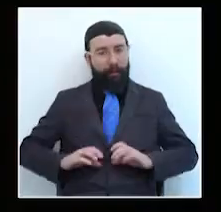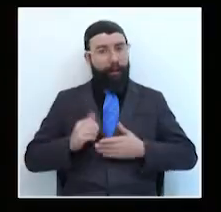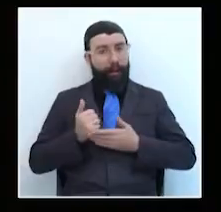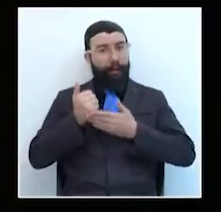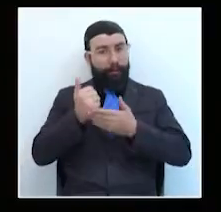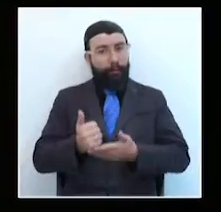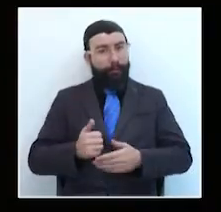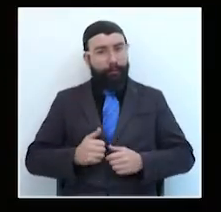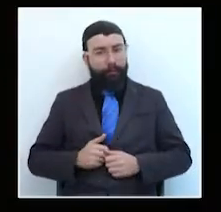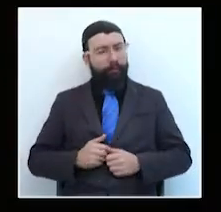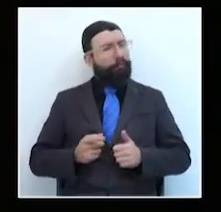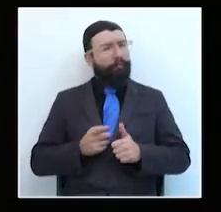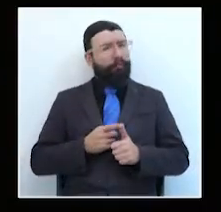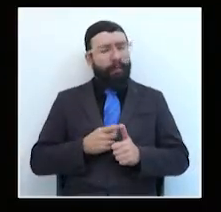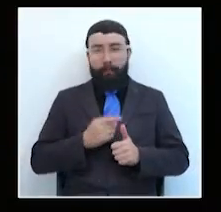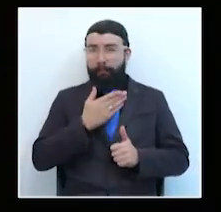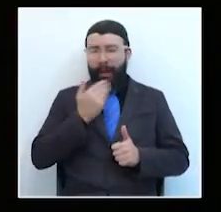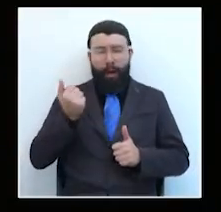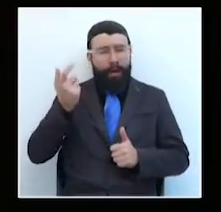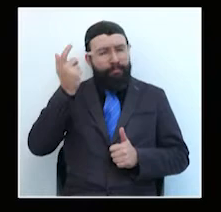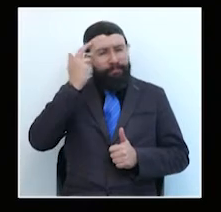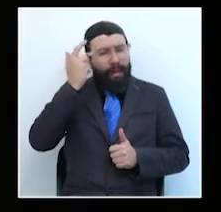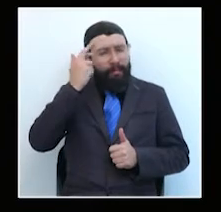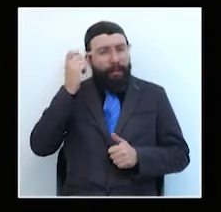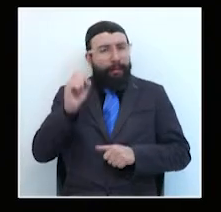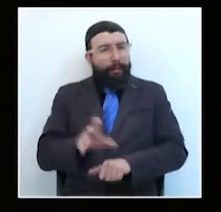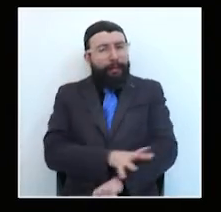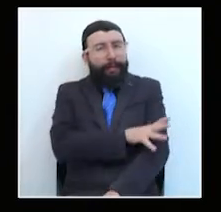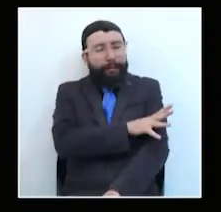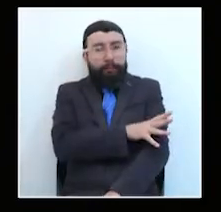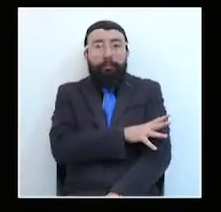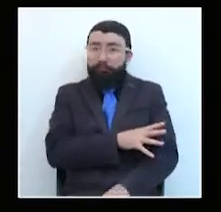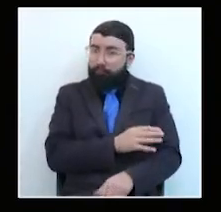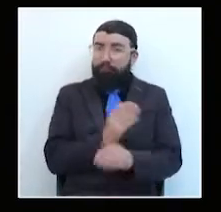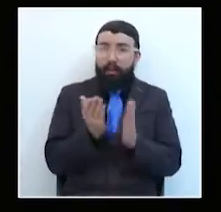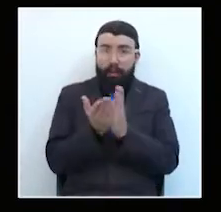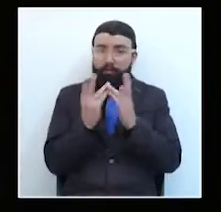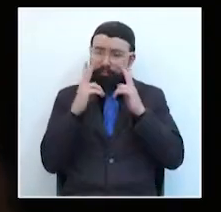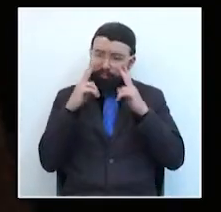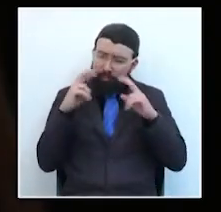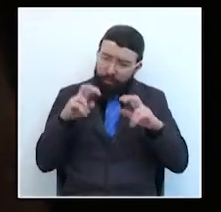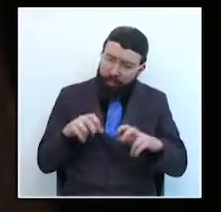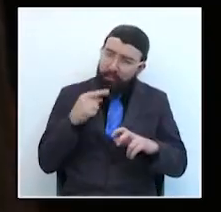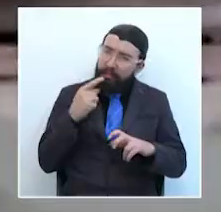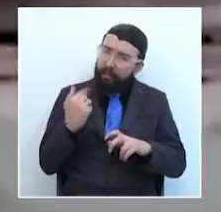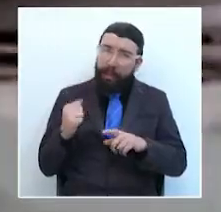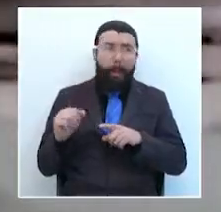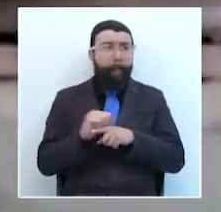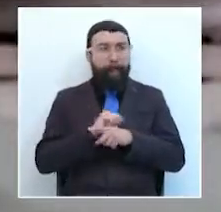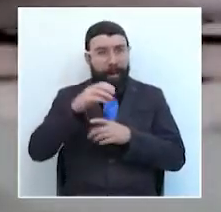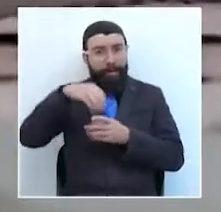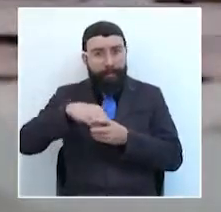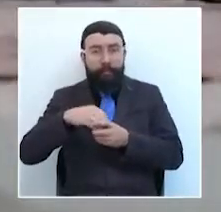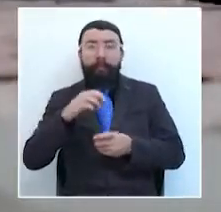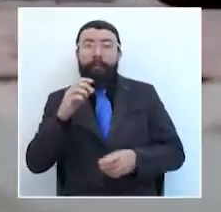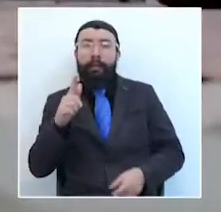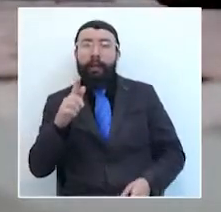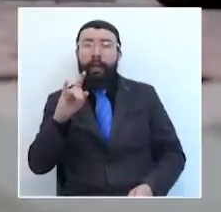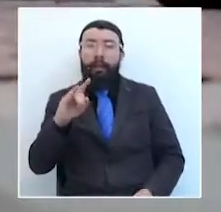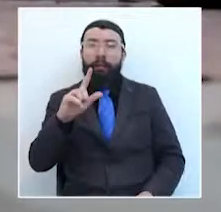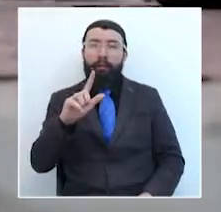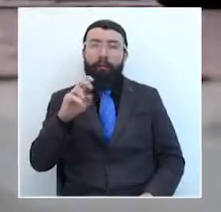ayuda a mejorar la inteligencia emocional diversos estudios demuestran que la práctica del mindfulness al mejorar la